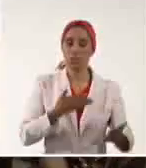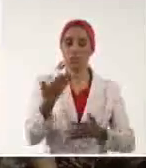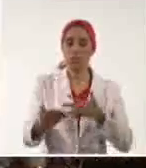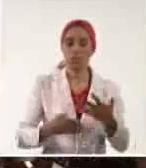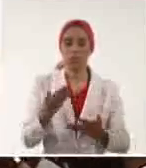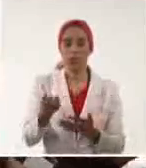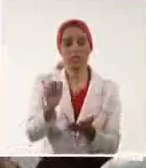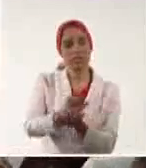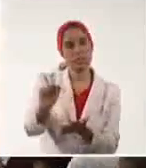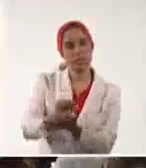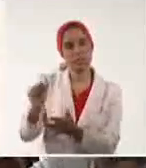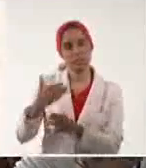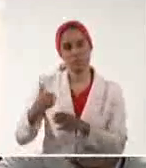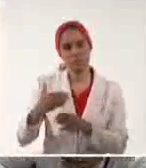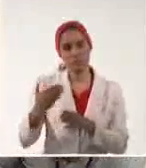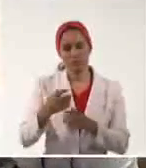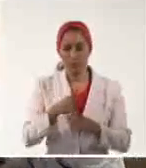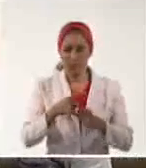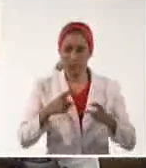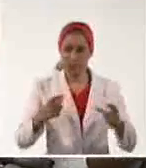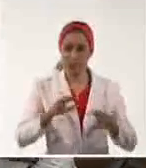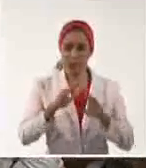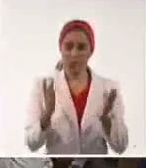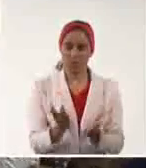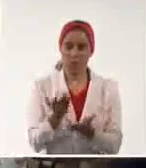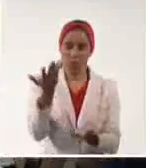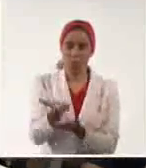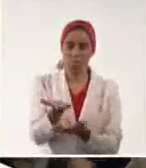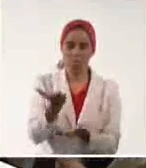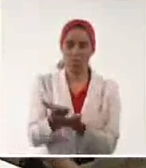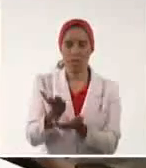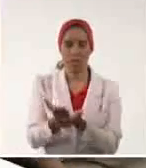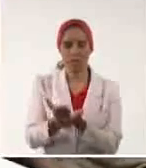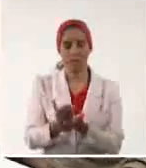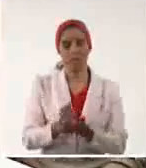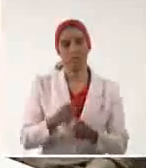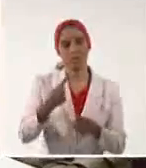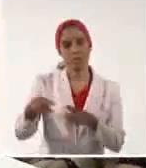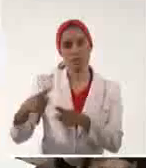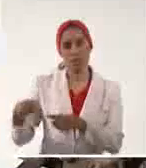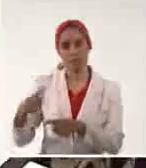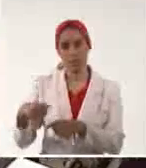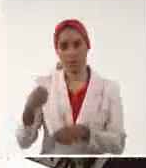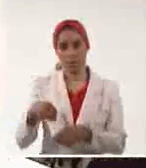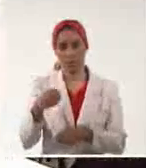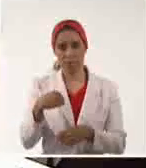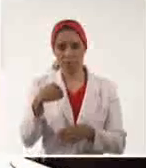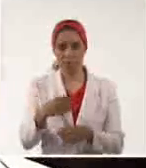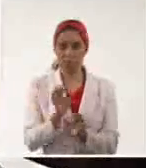que permitan ampliar la oferta, aprovechando adecuadamente las facultades